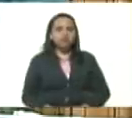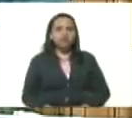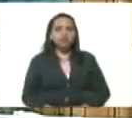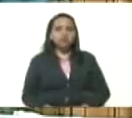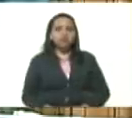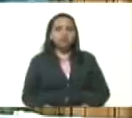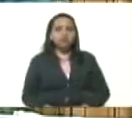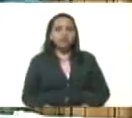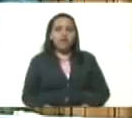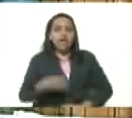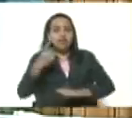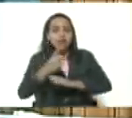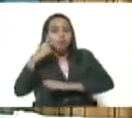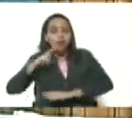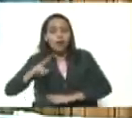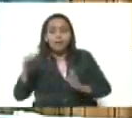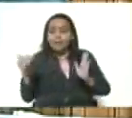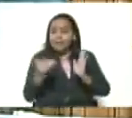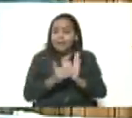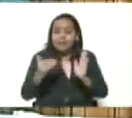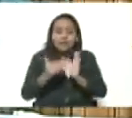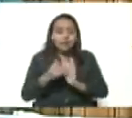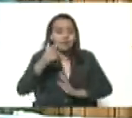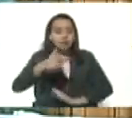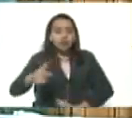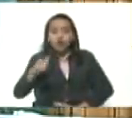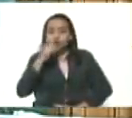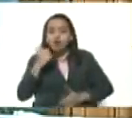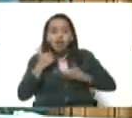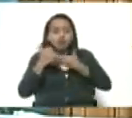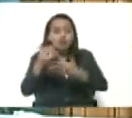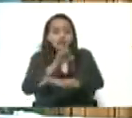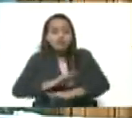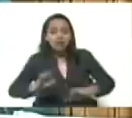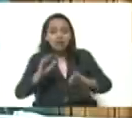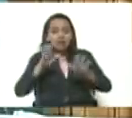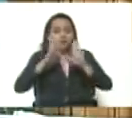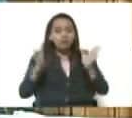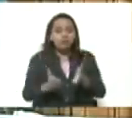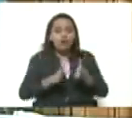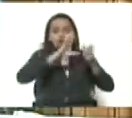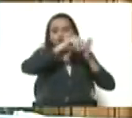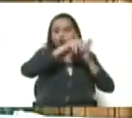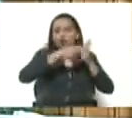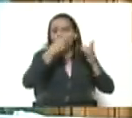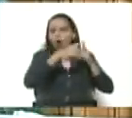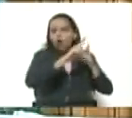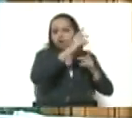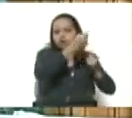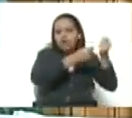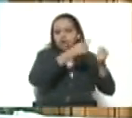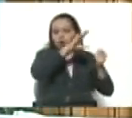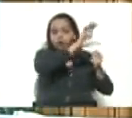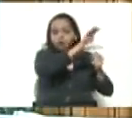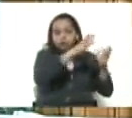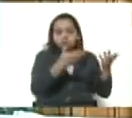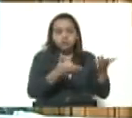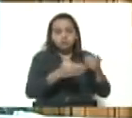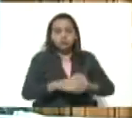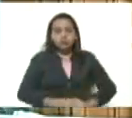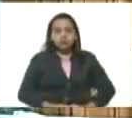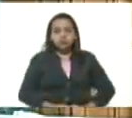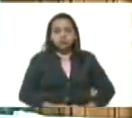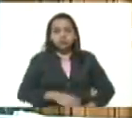Miles, hay que ver lo que es atender a miles sin la ayuda de nadie en el mundo, mientras nos roban los recursos en el mundo. Señor